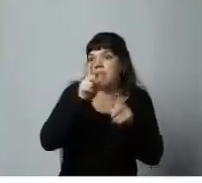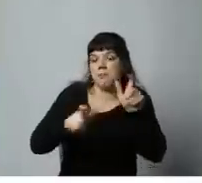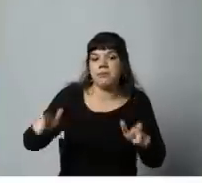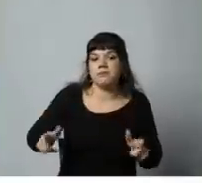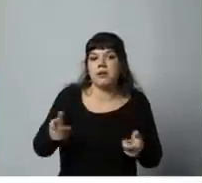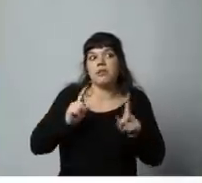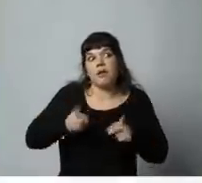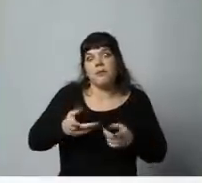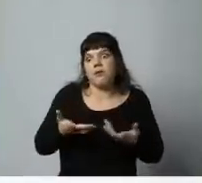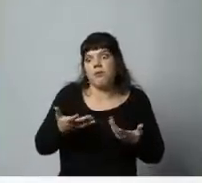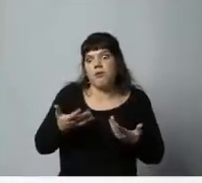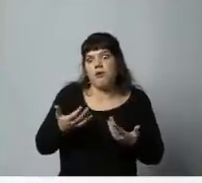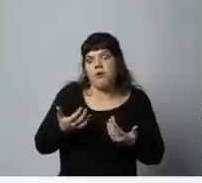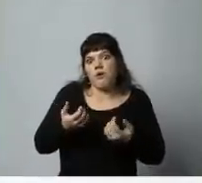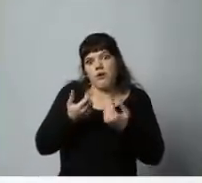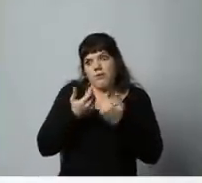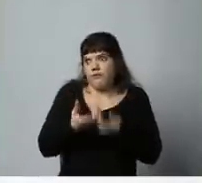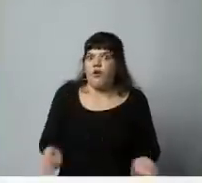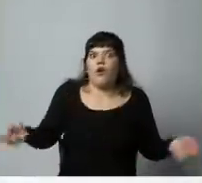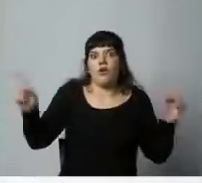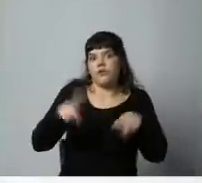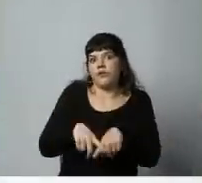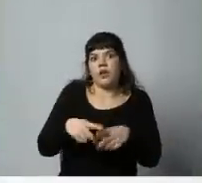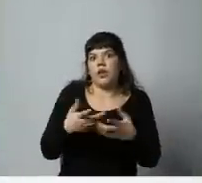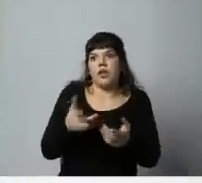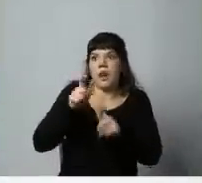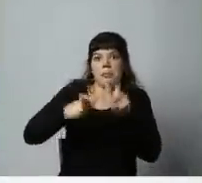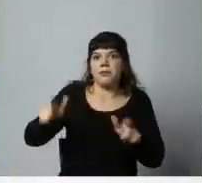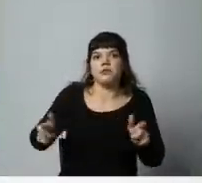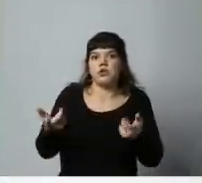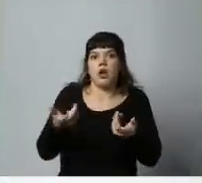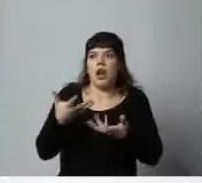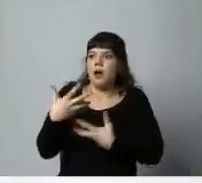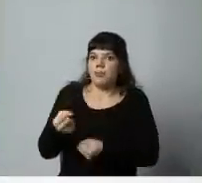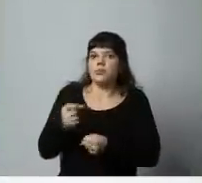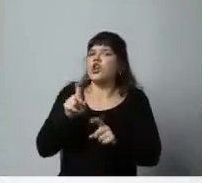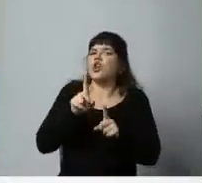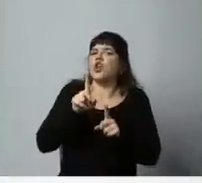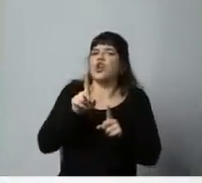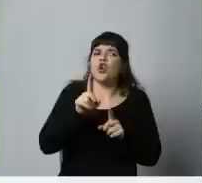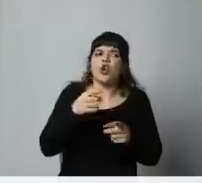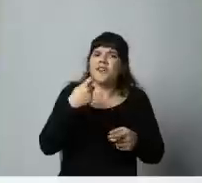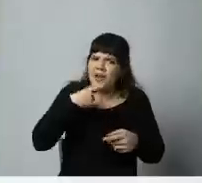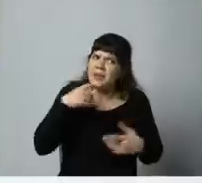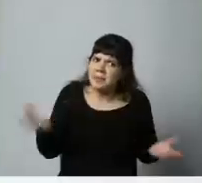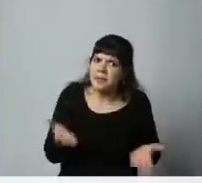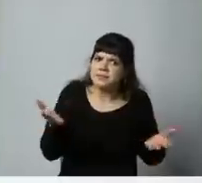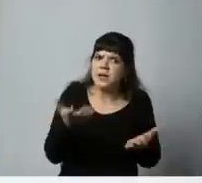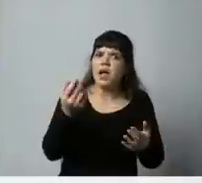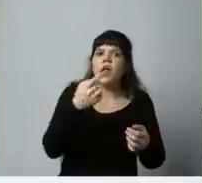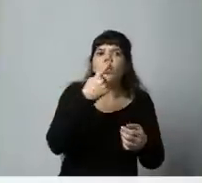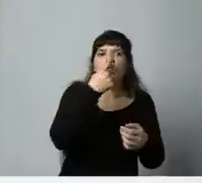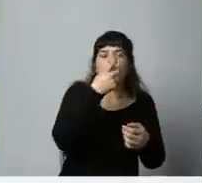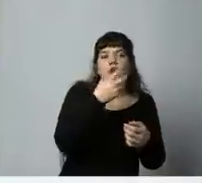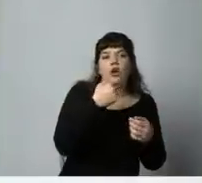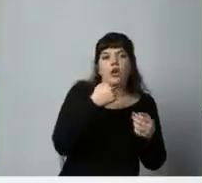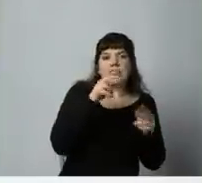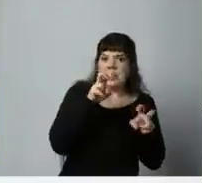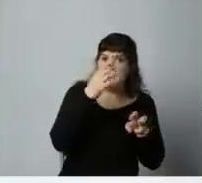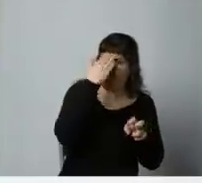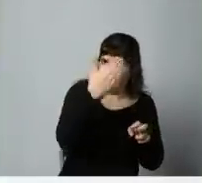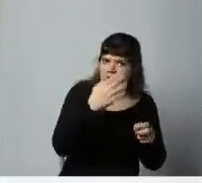a la ofensiva popular con un programa que no alcanza con lo que hizo el progresismo del 2005 al 2020 yo en eso también soy